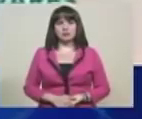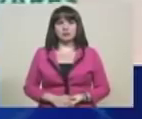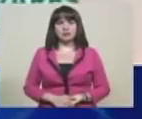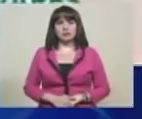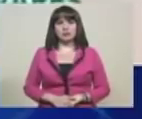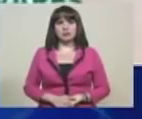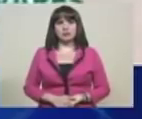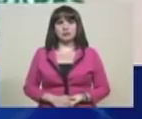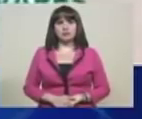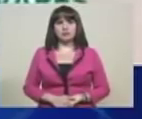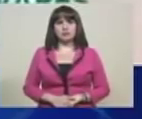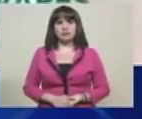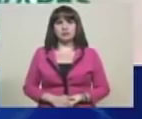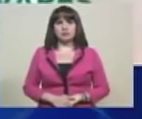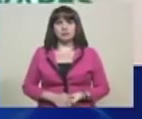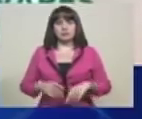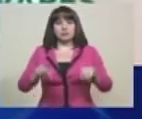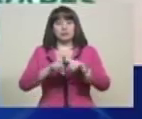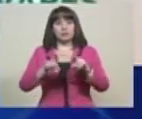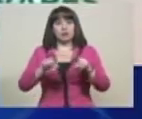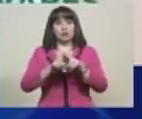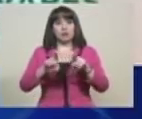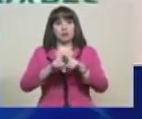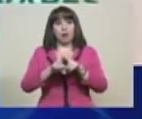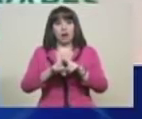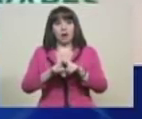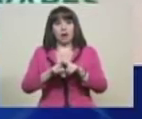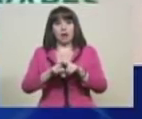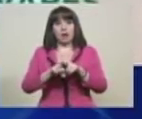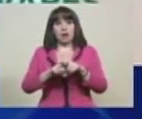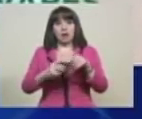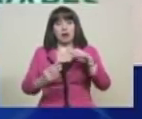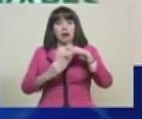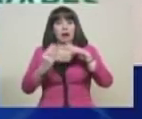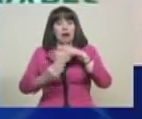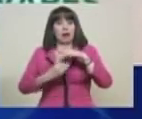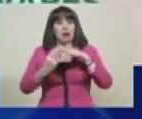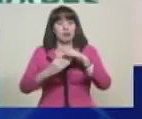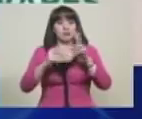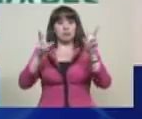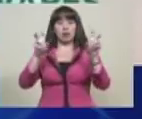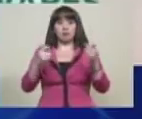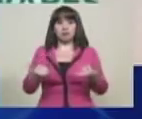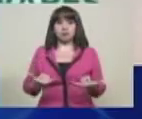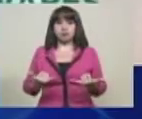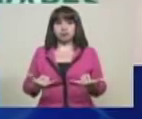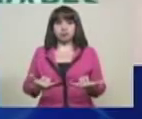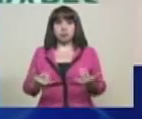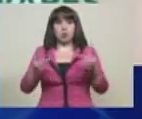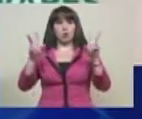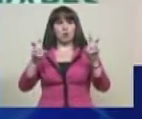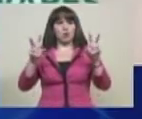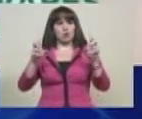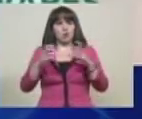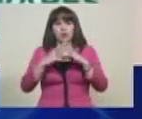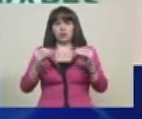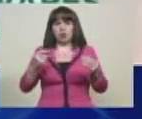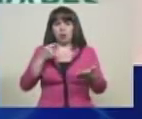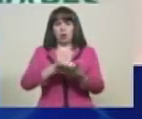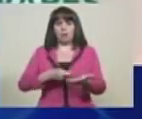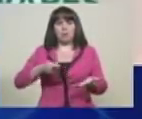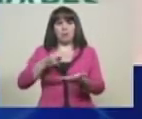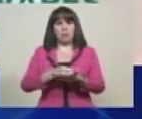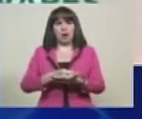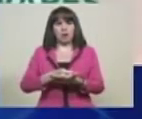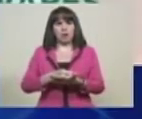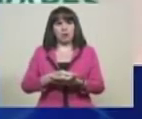Será la base de la actualización para los próximos días y semanas de todas las tablas salariales.